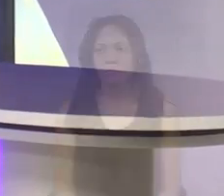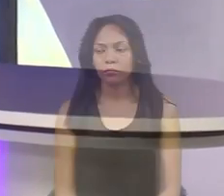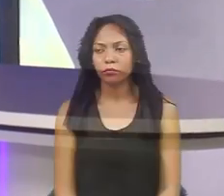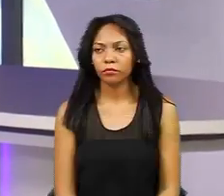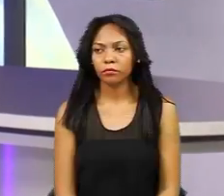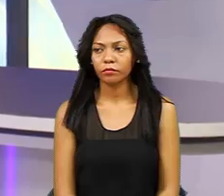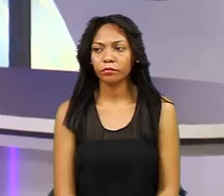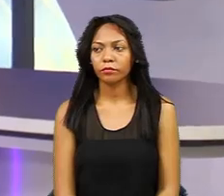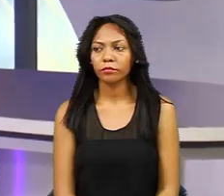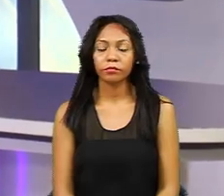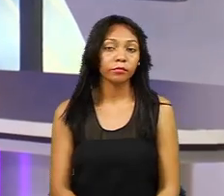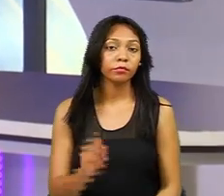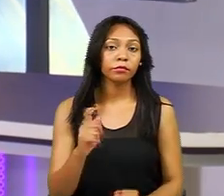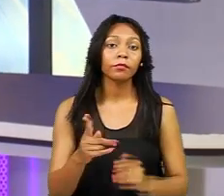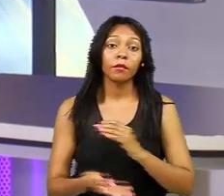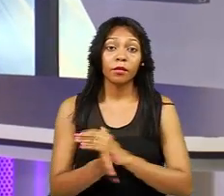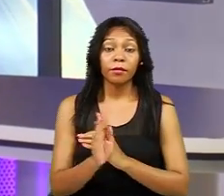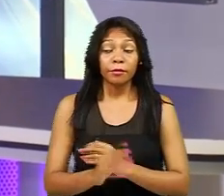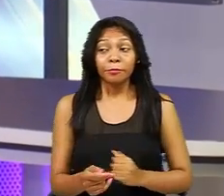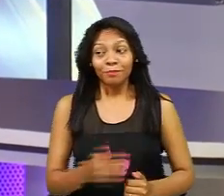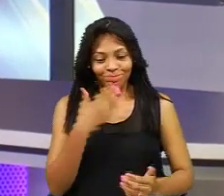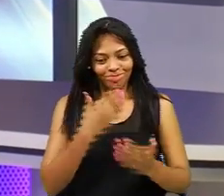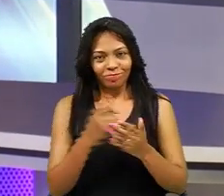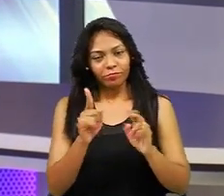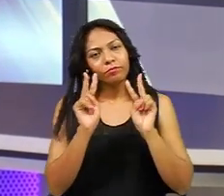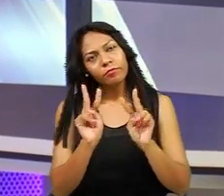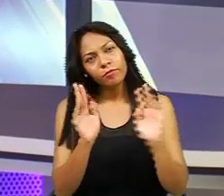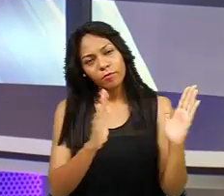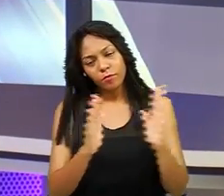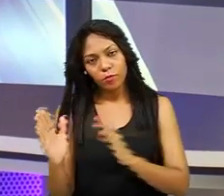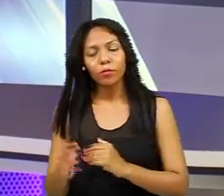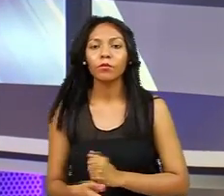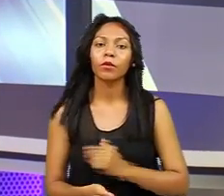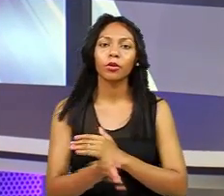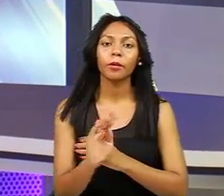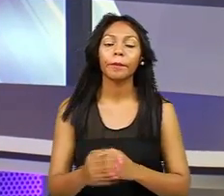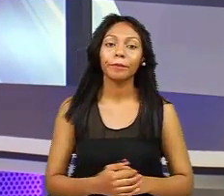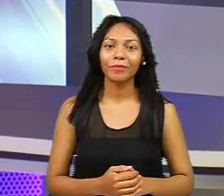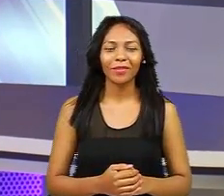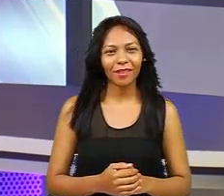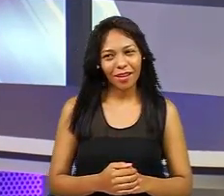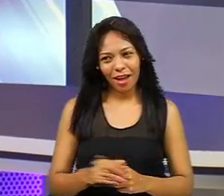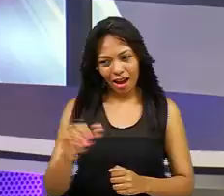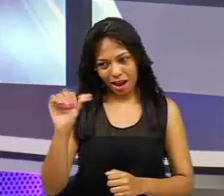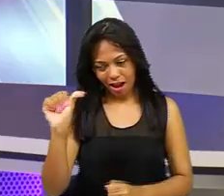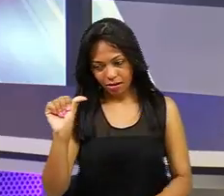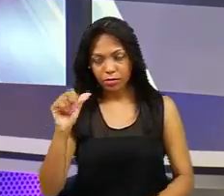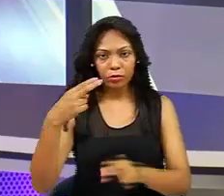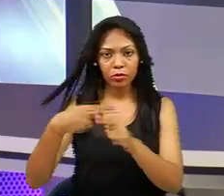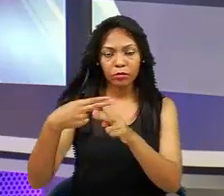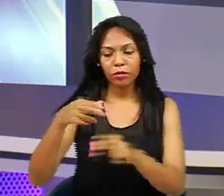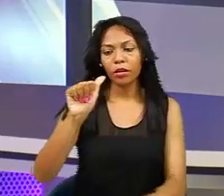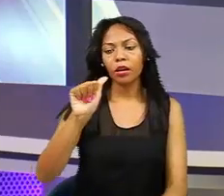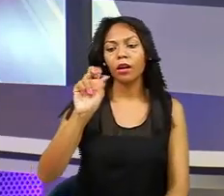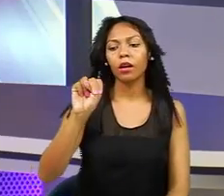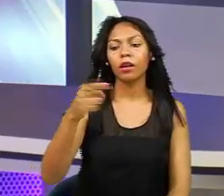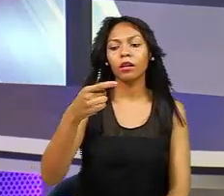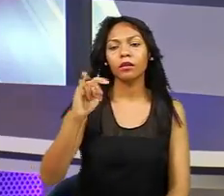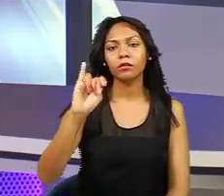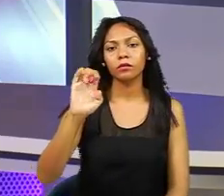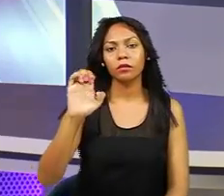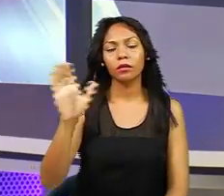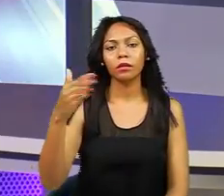Seguimos en el noticiero que usted quiere ver. Gracias por continuar con nosotros. La hija del exalcalde de Barranca Bermeja, Angie Ardila, continúa su protesta en Bogotá